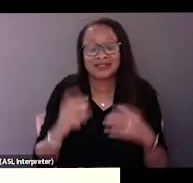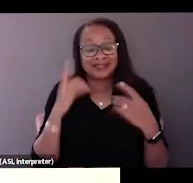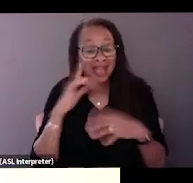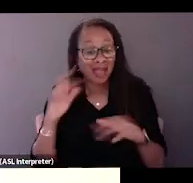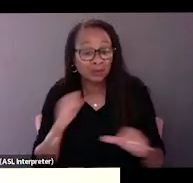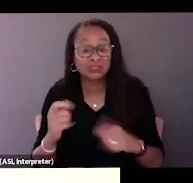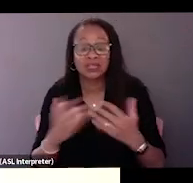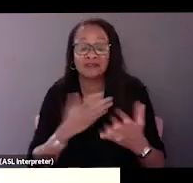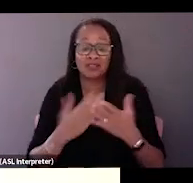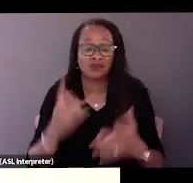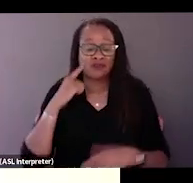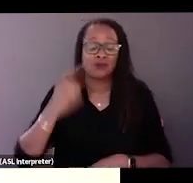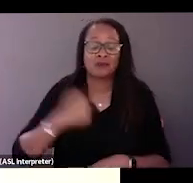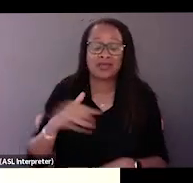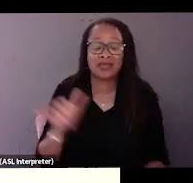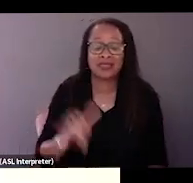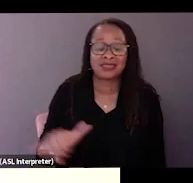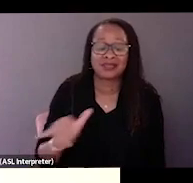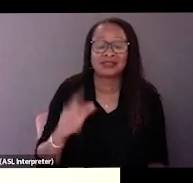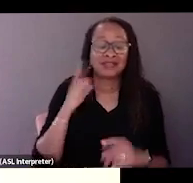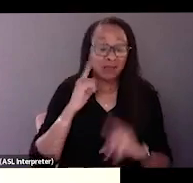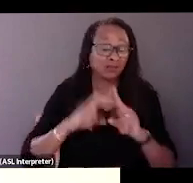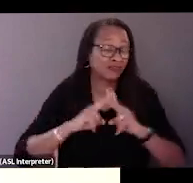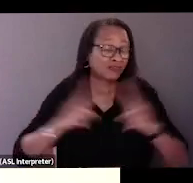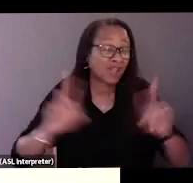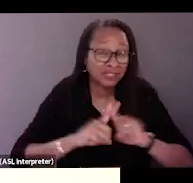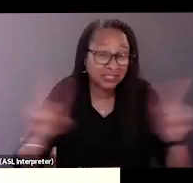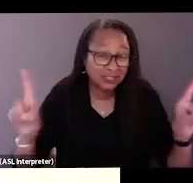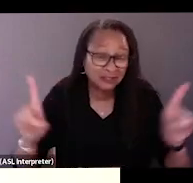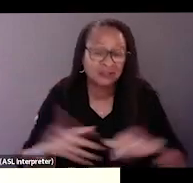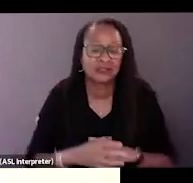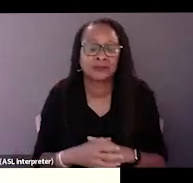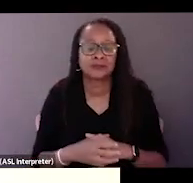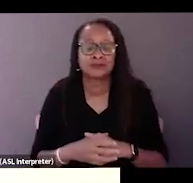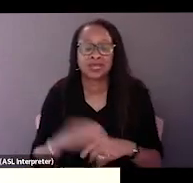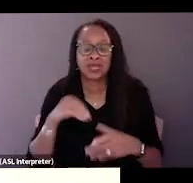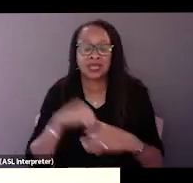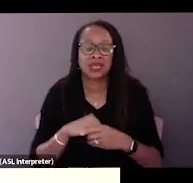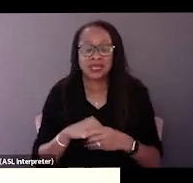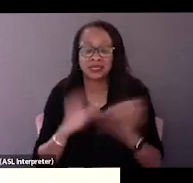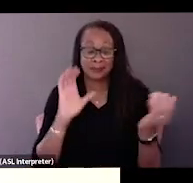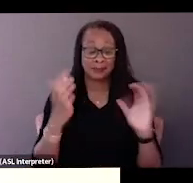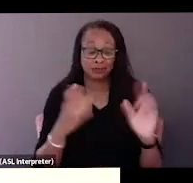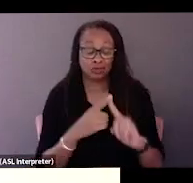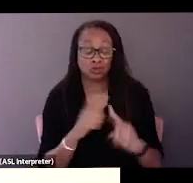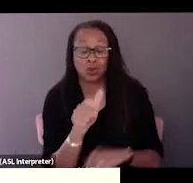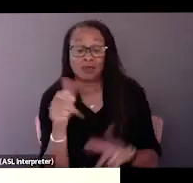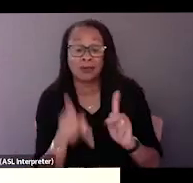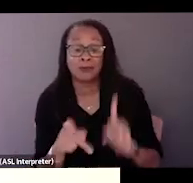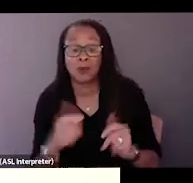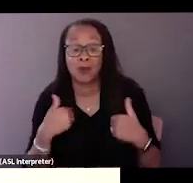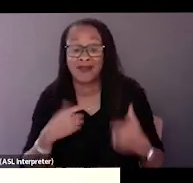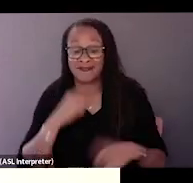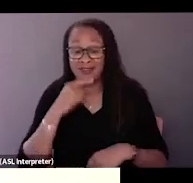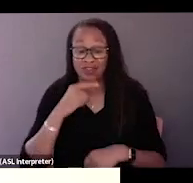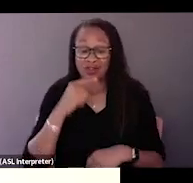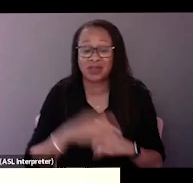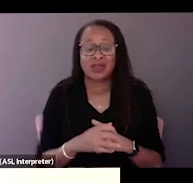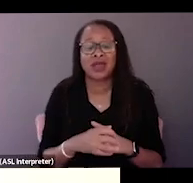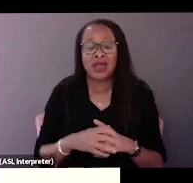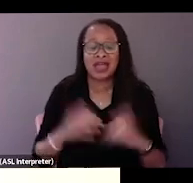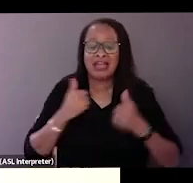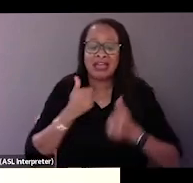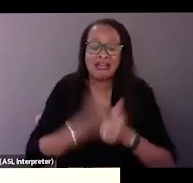los demás, eh, cada, eh, cada expresión física está transmitiendo